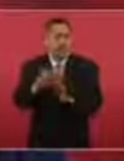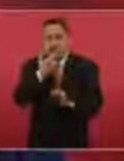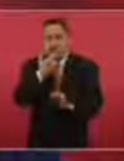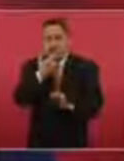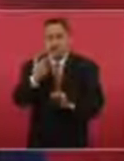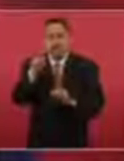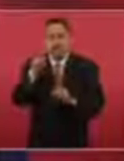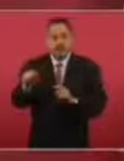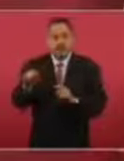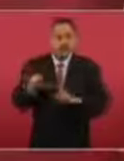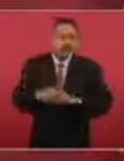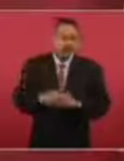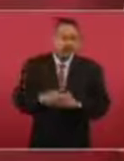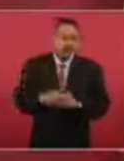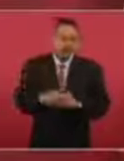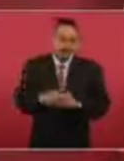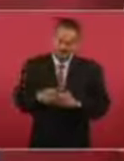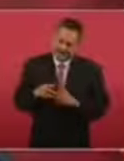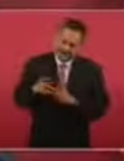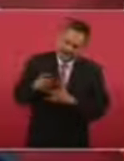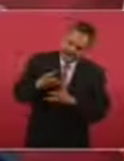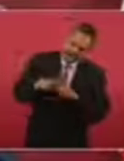y se exprime más